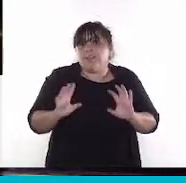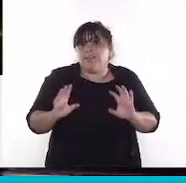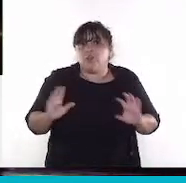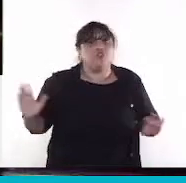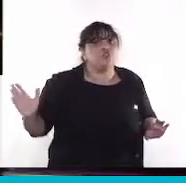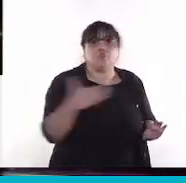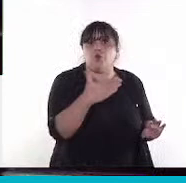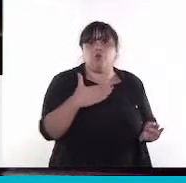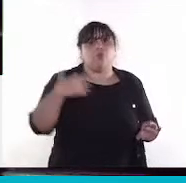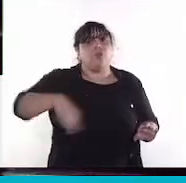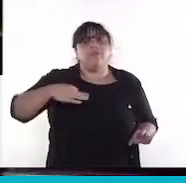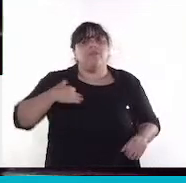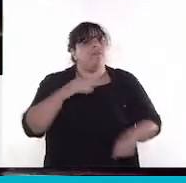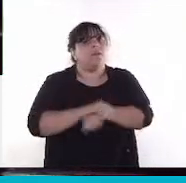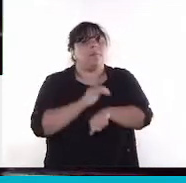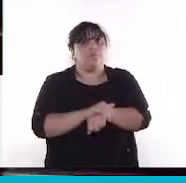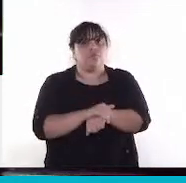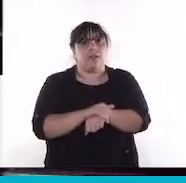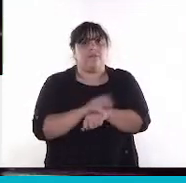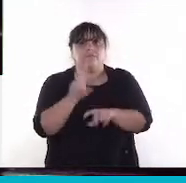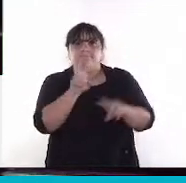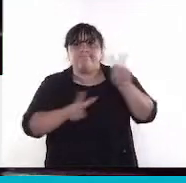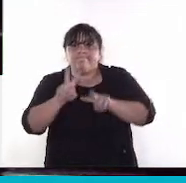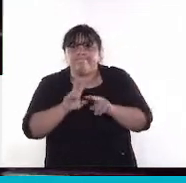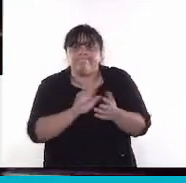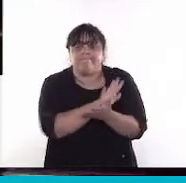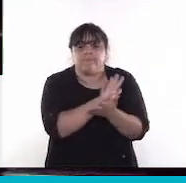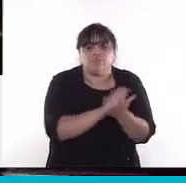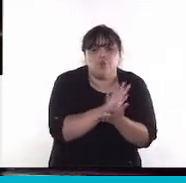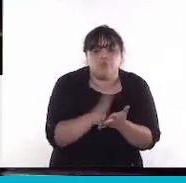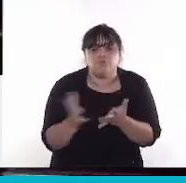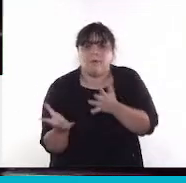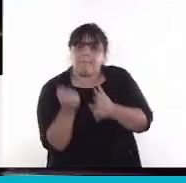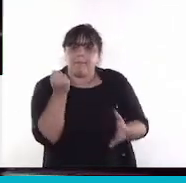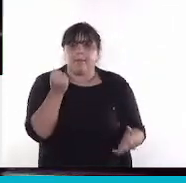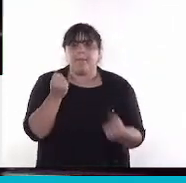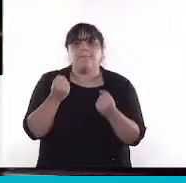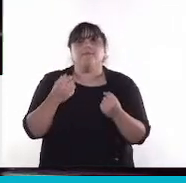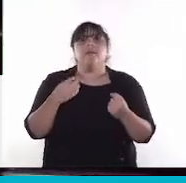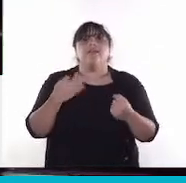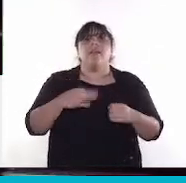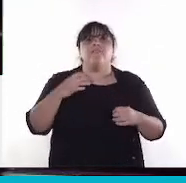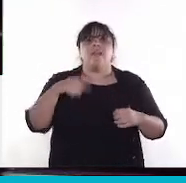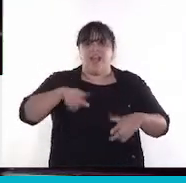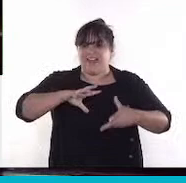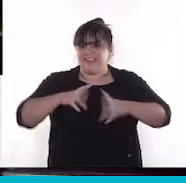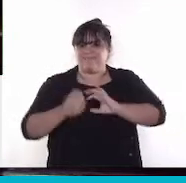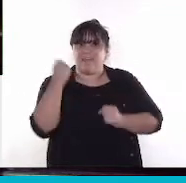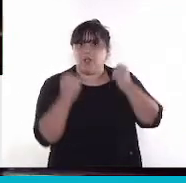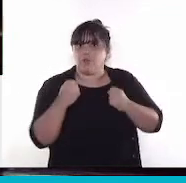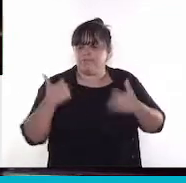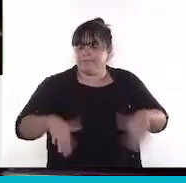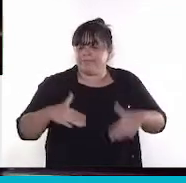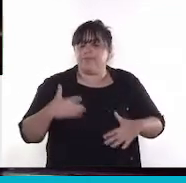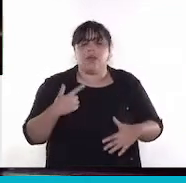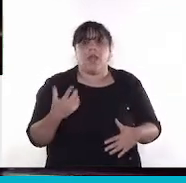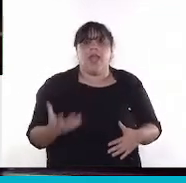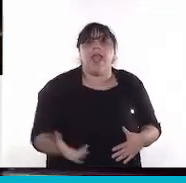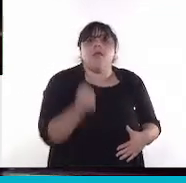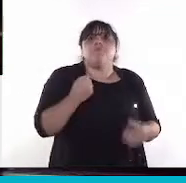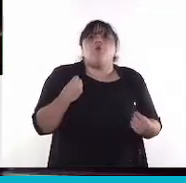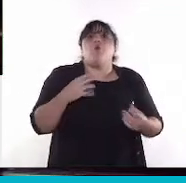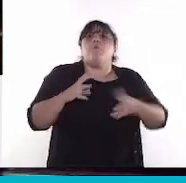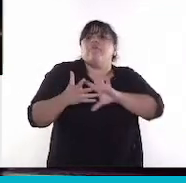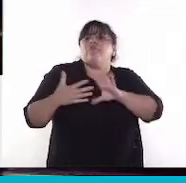la responsabilidad de buscar soluciones y buscar salida a la profunda crisis que estamos viviendo.